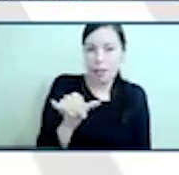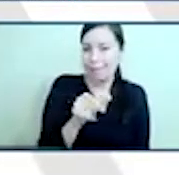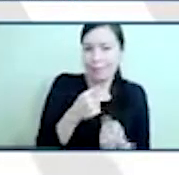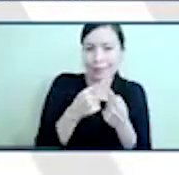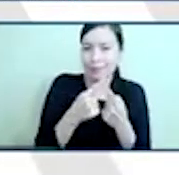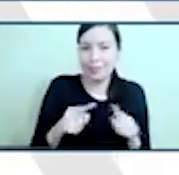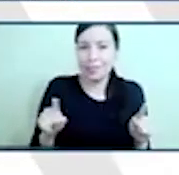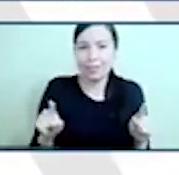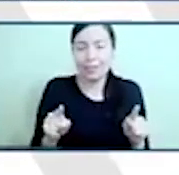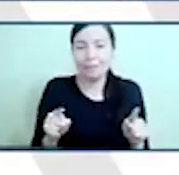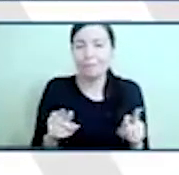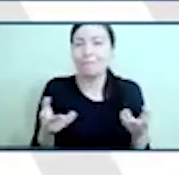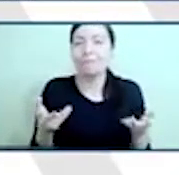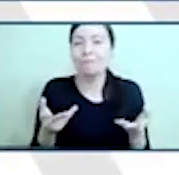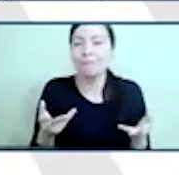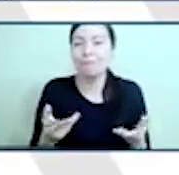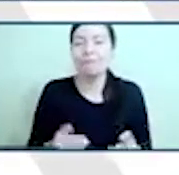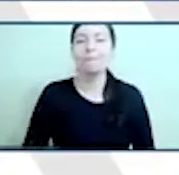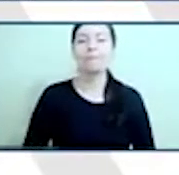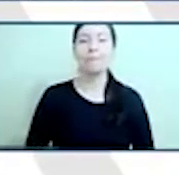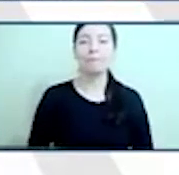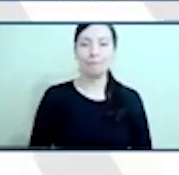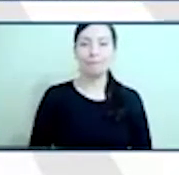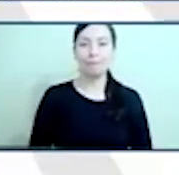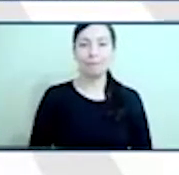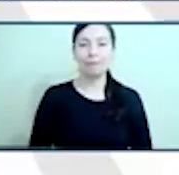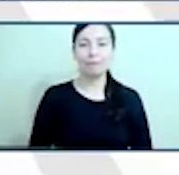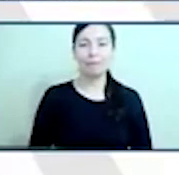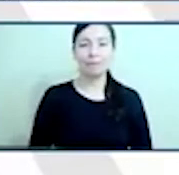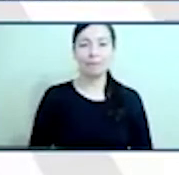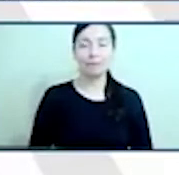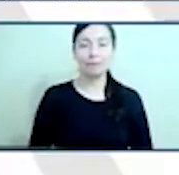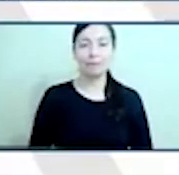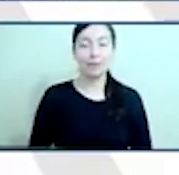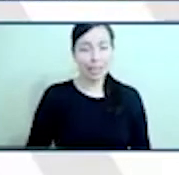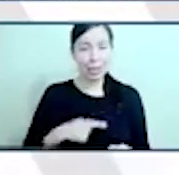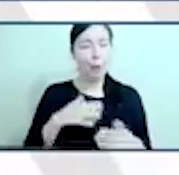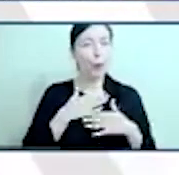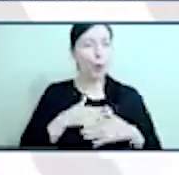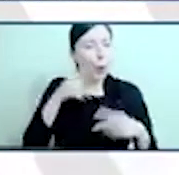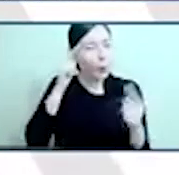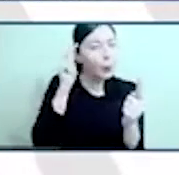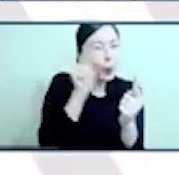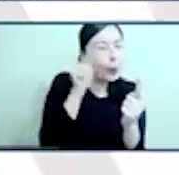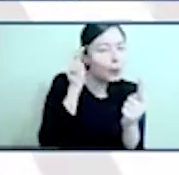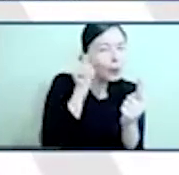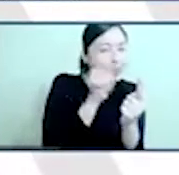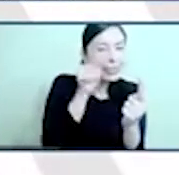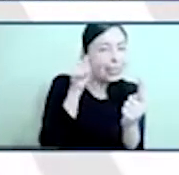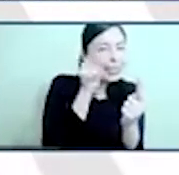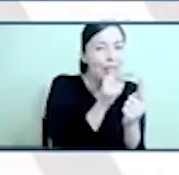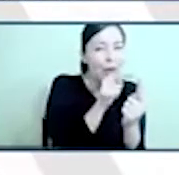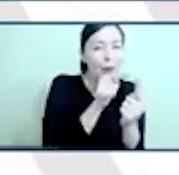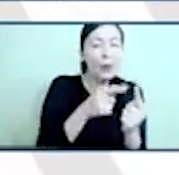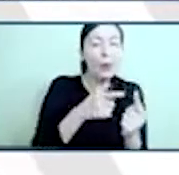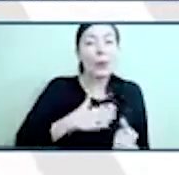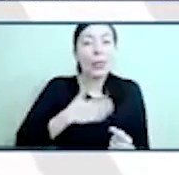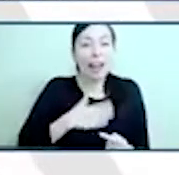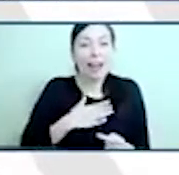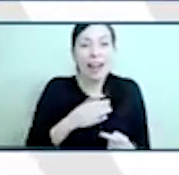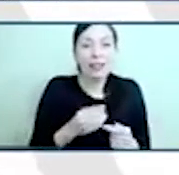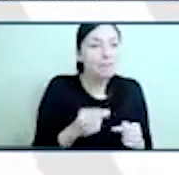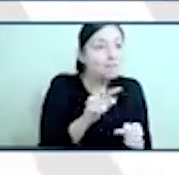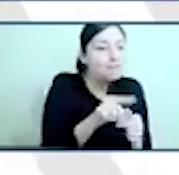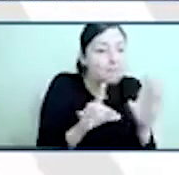de manera que constituyeron una pequeña obsesión cuando comenzaba a coleccionar